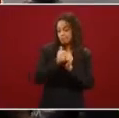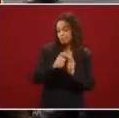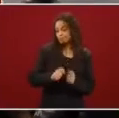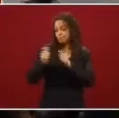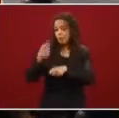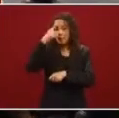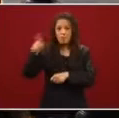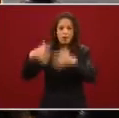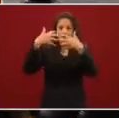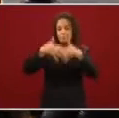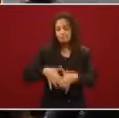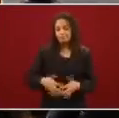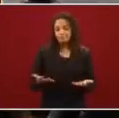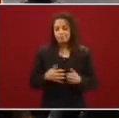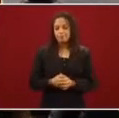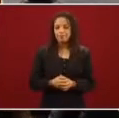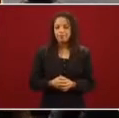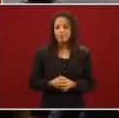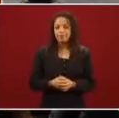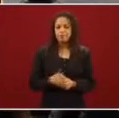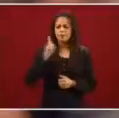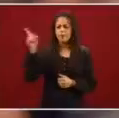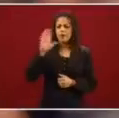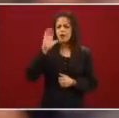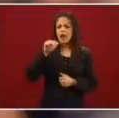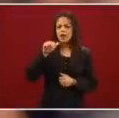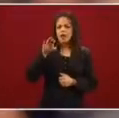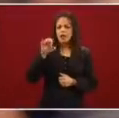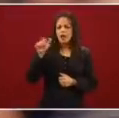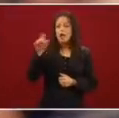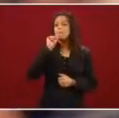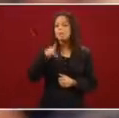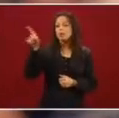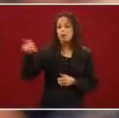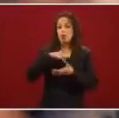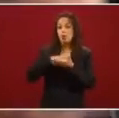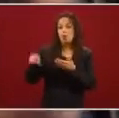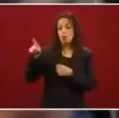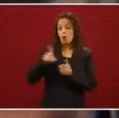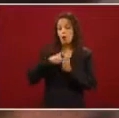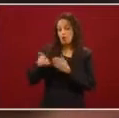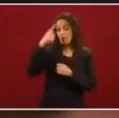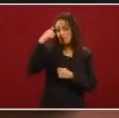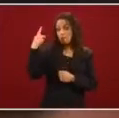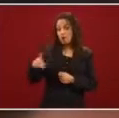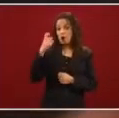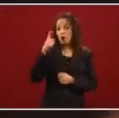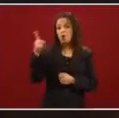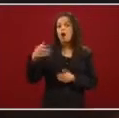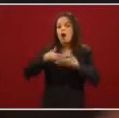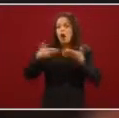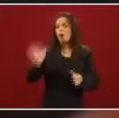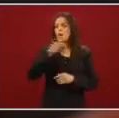eso hay una cosa que está irregular. En Cananea fue lo mismo que hizo, compró los derechos de agua y ahora es dueño de toda el agua de